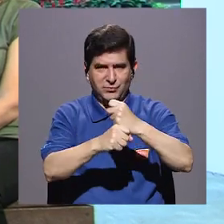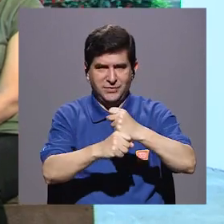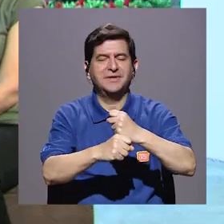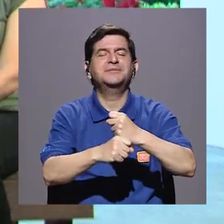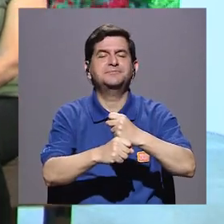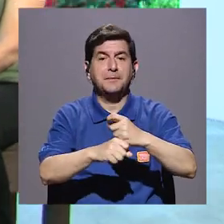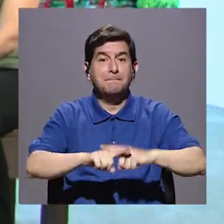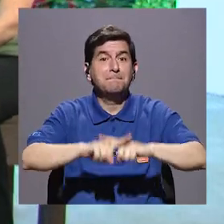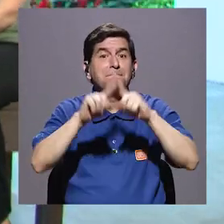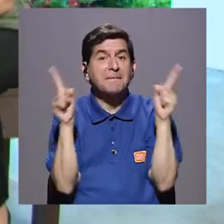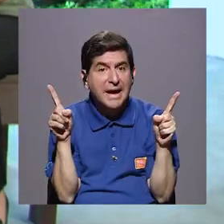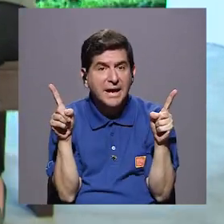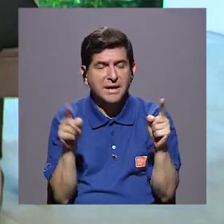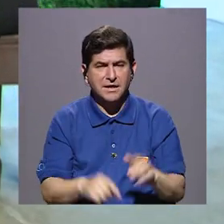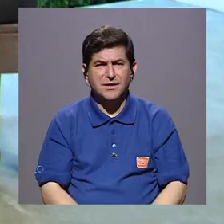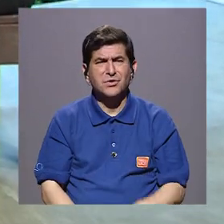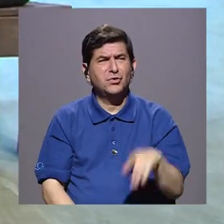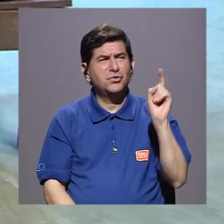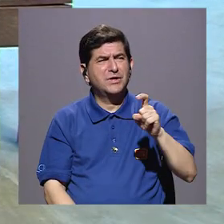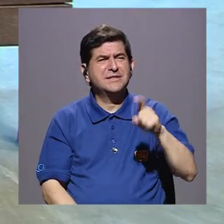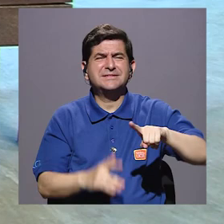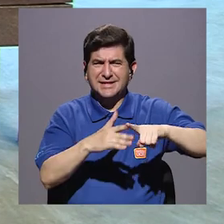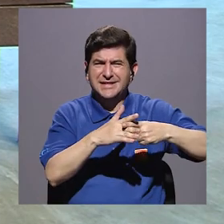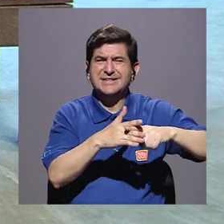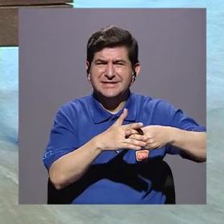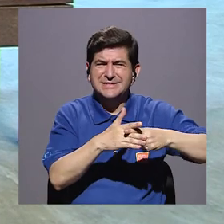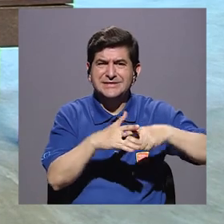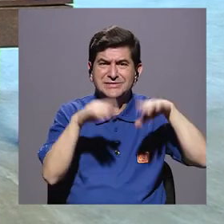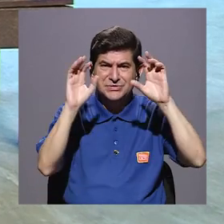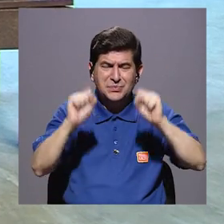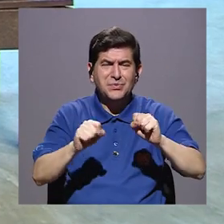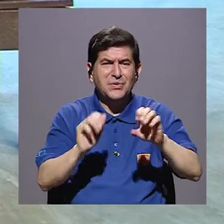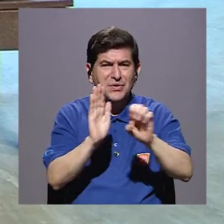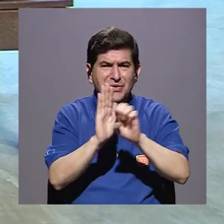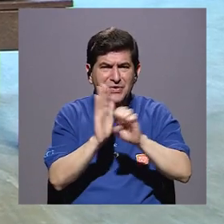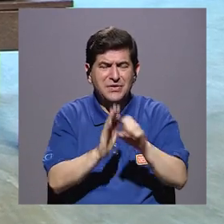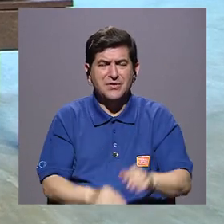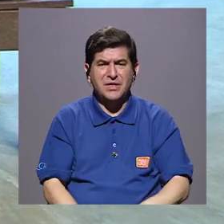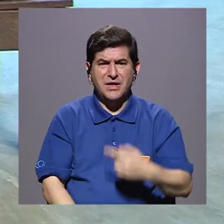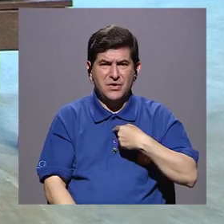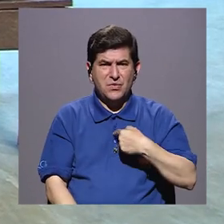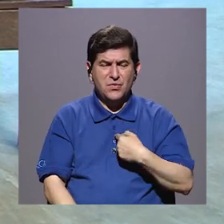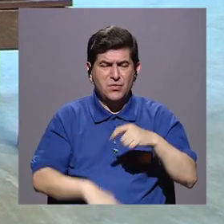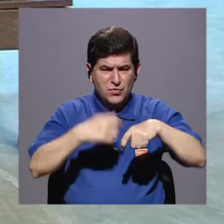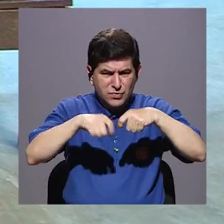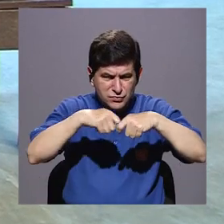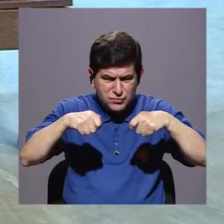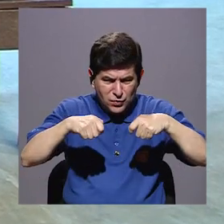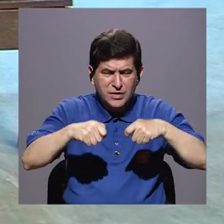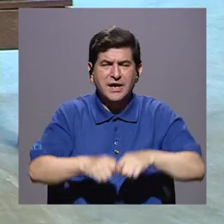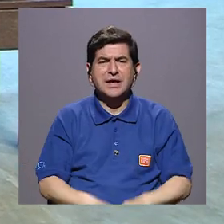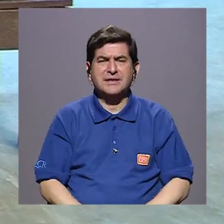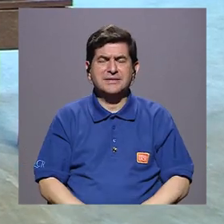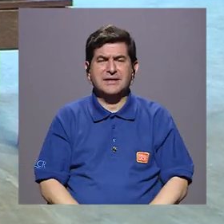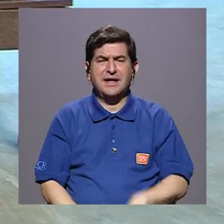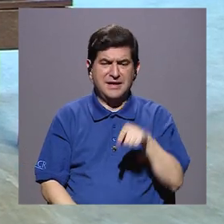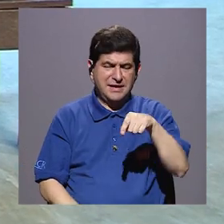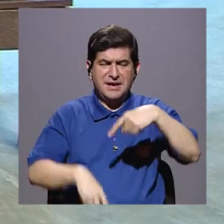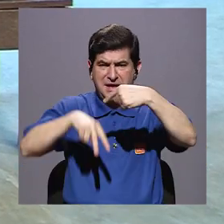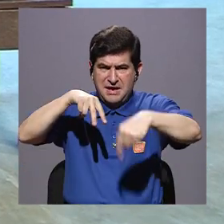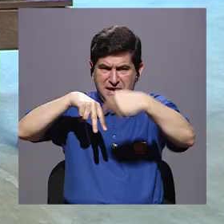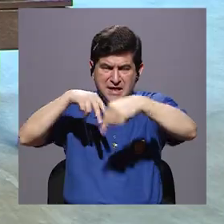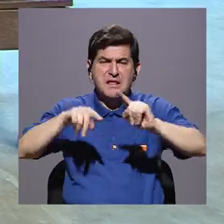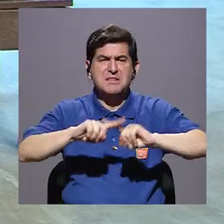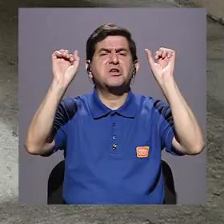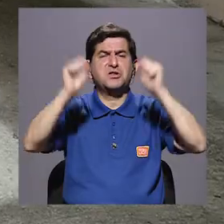realizar. Sin embargo, bueno, se necesitaría algunos dispositivos, ¿verdad? Para poder, por ejemplo, amarrárselos en las piernas. Uno puede realizar